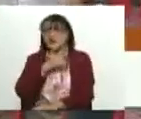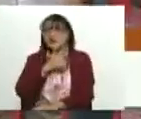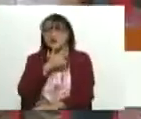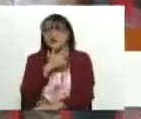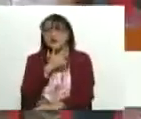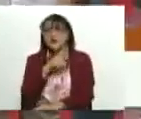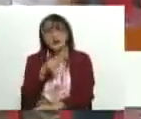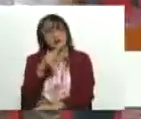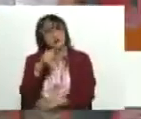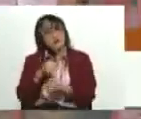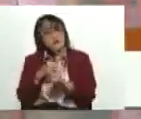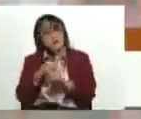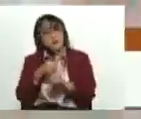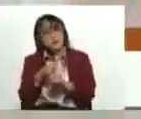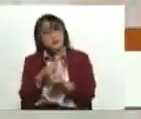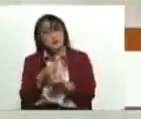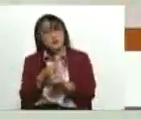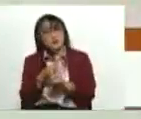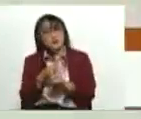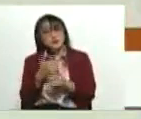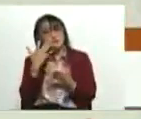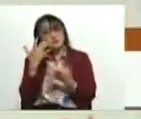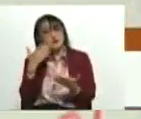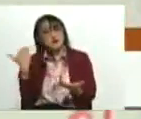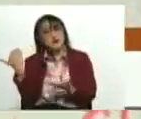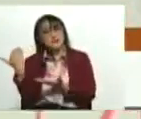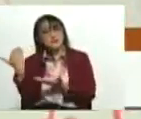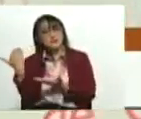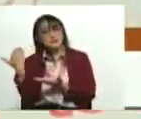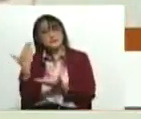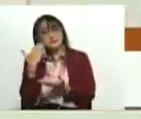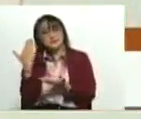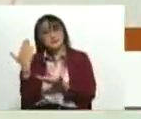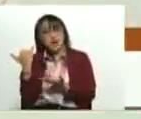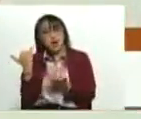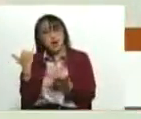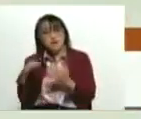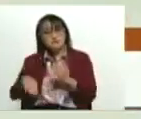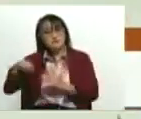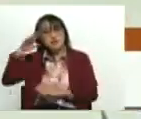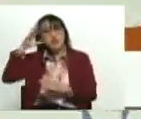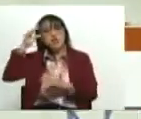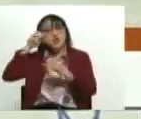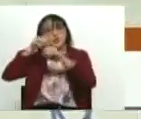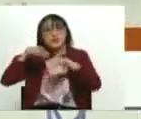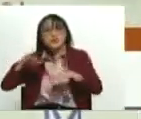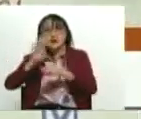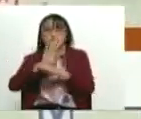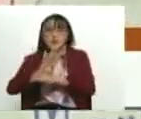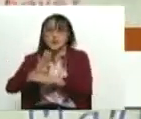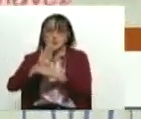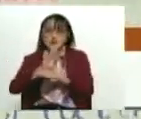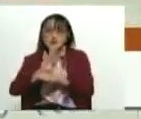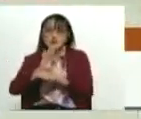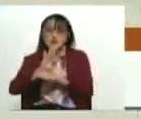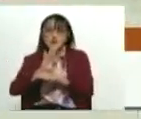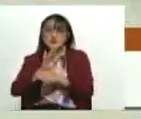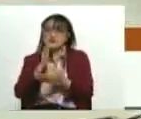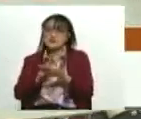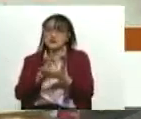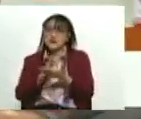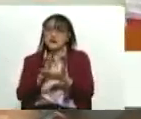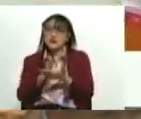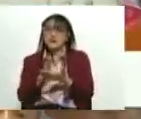En su lucha, en su lucha. Mira lo que el tamaño que tiene ya. Dios lo bendiga, lo cuide, lo ampare y lo favorezca